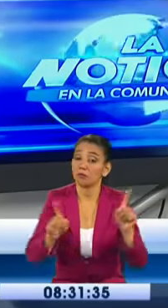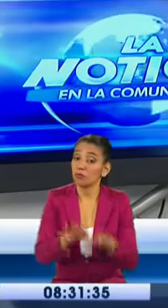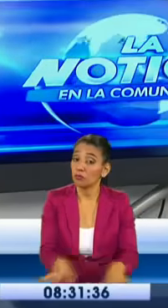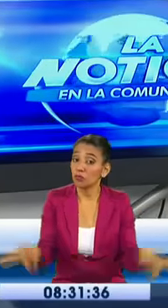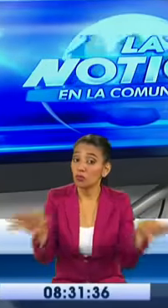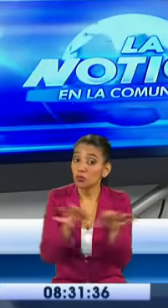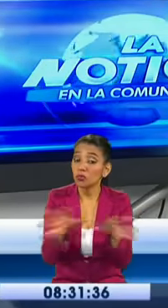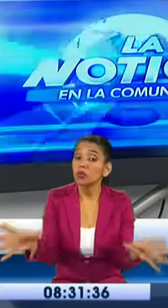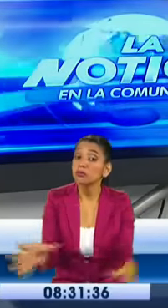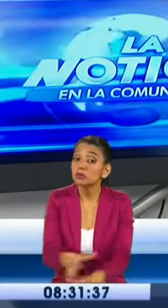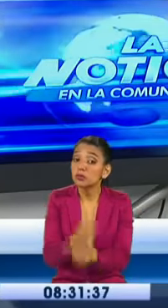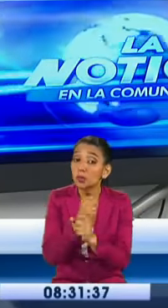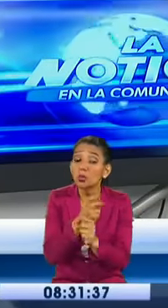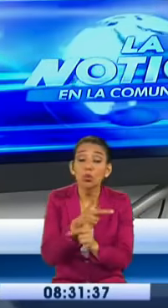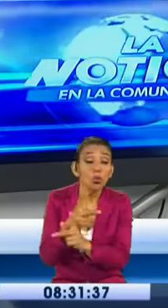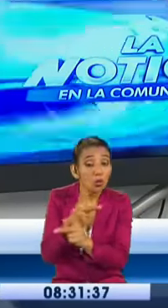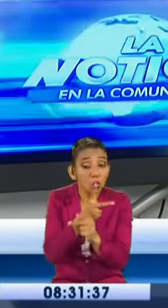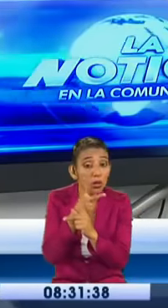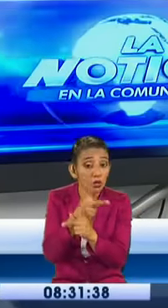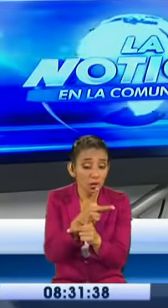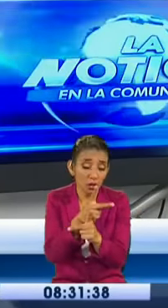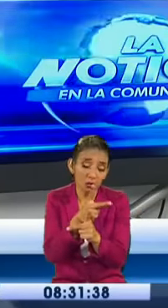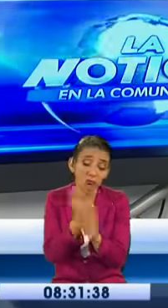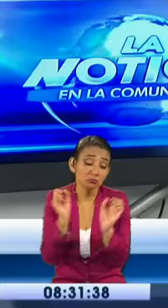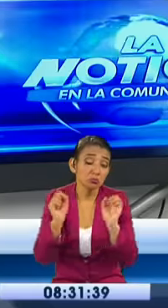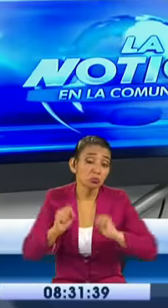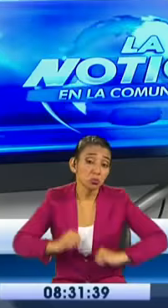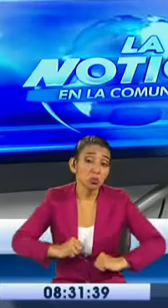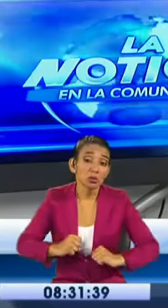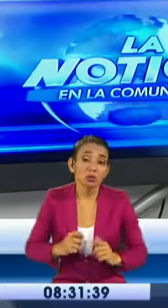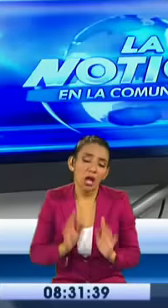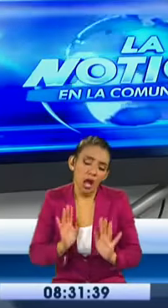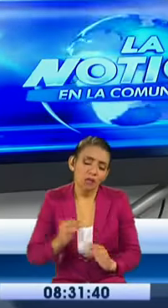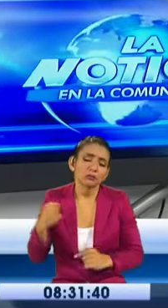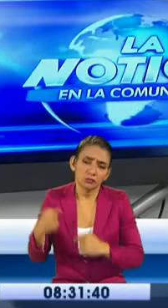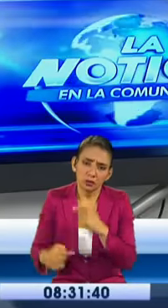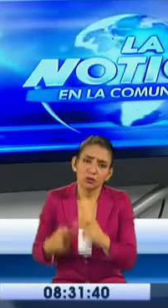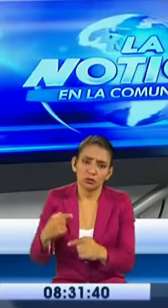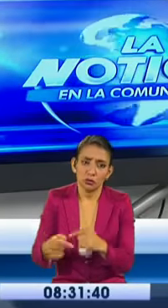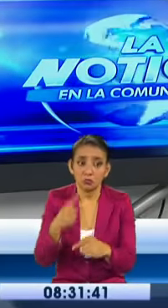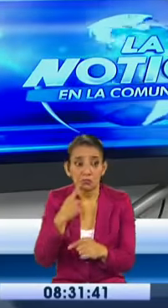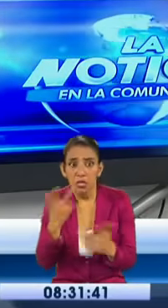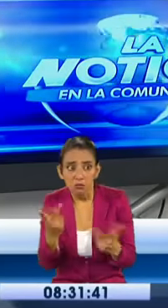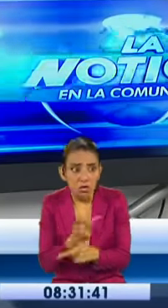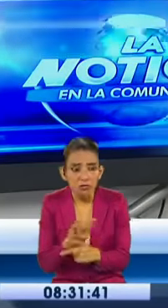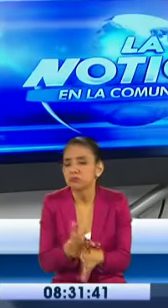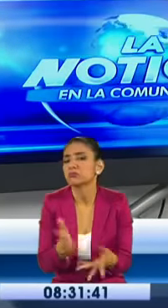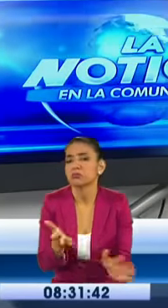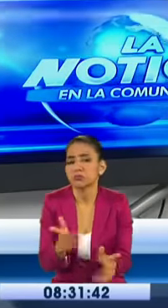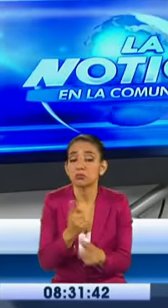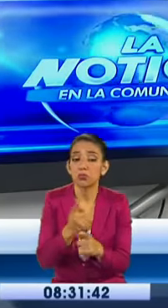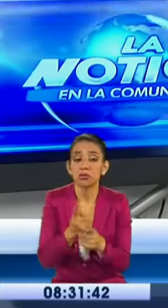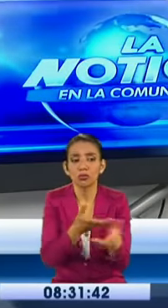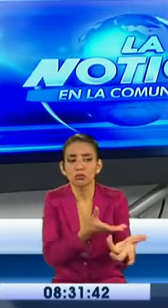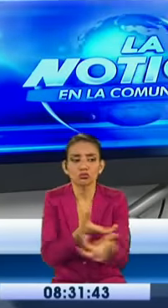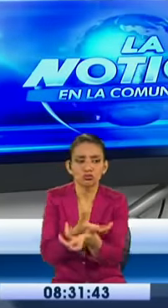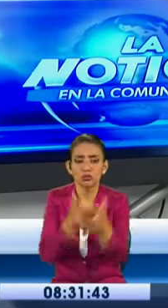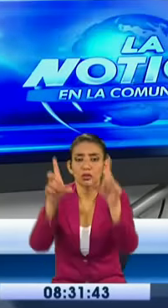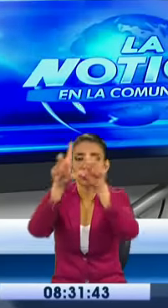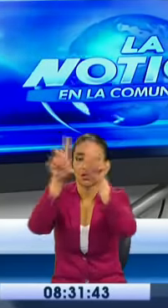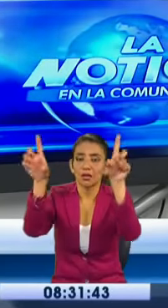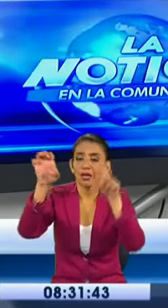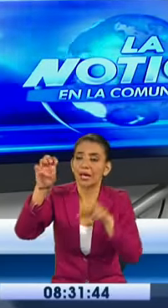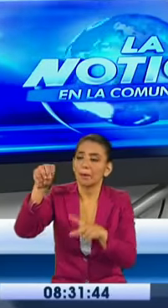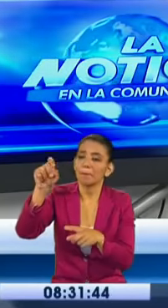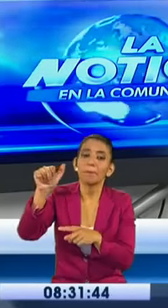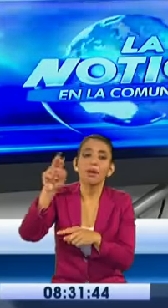precauciones necesarias durante esta situación, este ritual para evitar accidentes. Así, el Cuerpo de Bomberos y Maceo nos dan